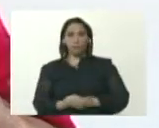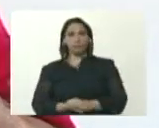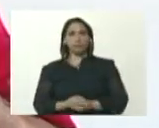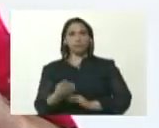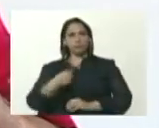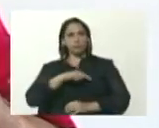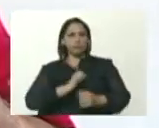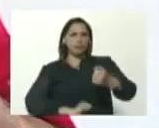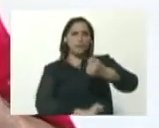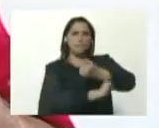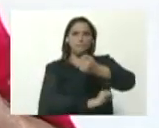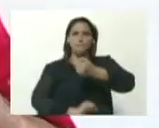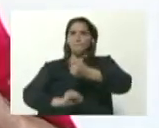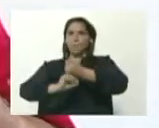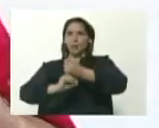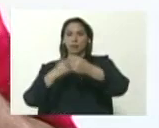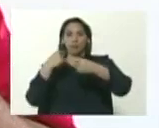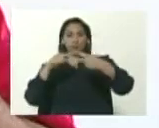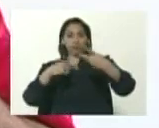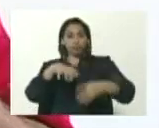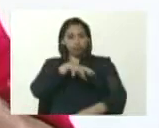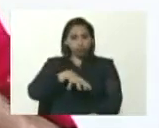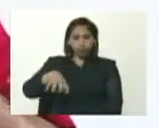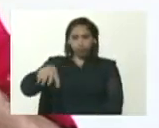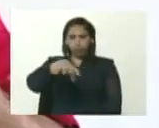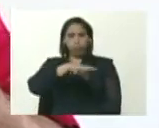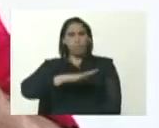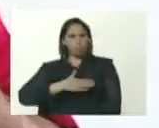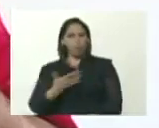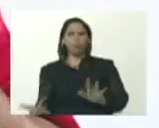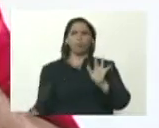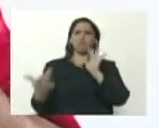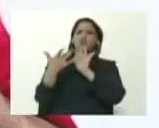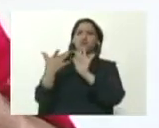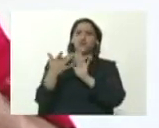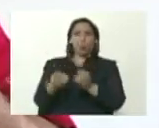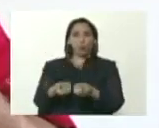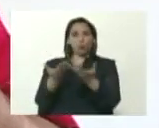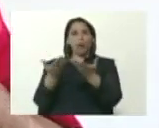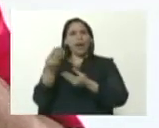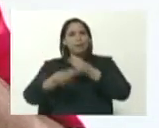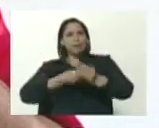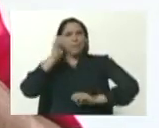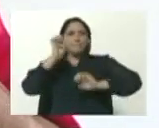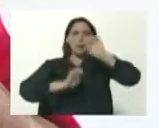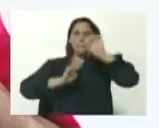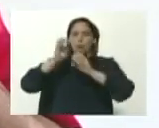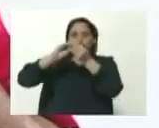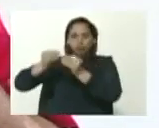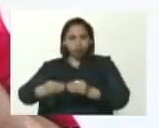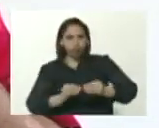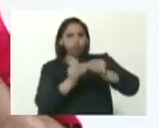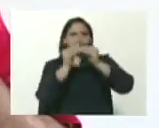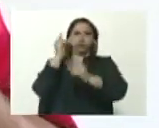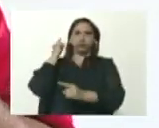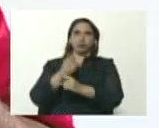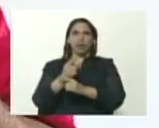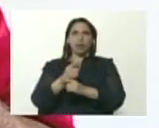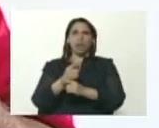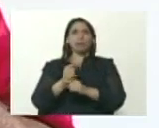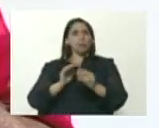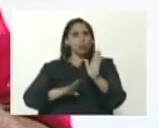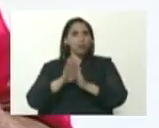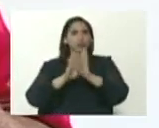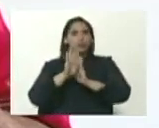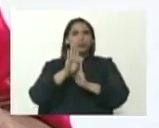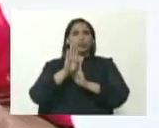nuestras bases en los distintos estados puedan interactuar con usted y hacer la evaluación, corregir lo que tengamos que corregir y seguir avanzando. Tenemos